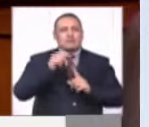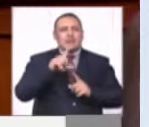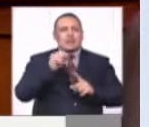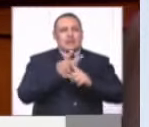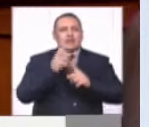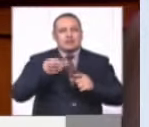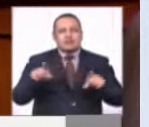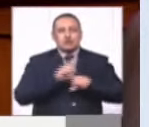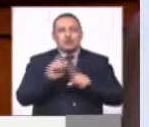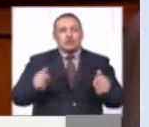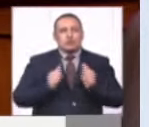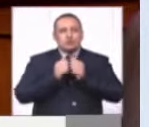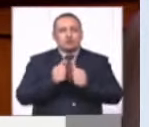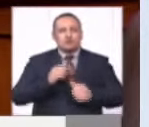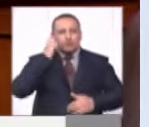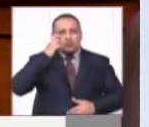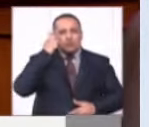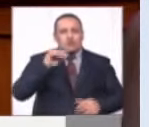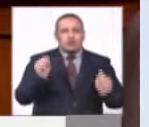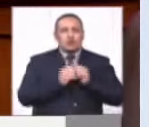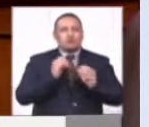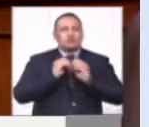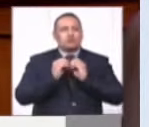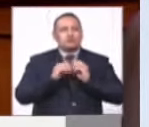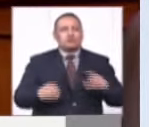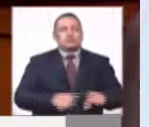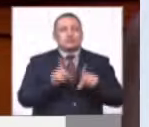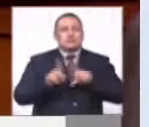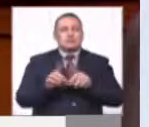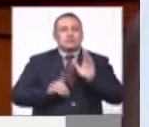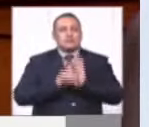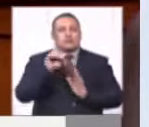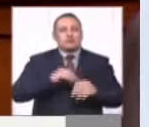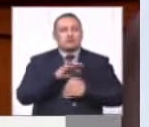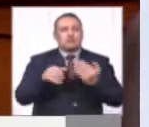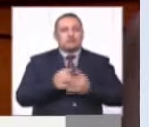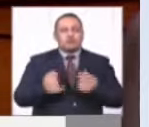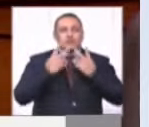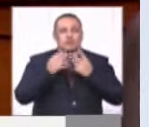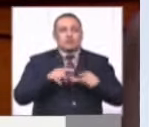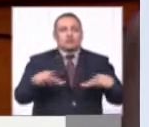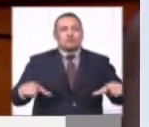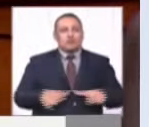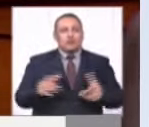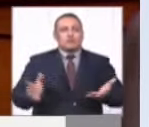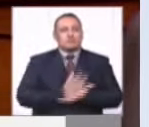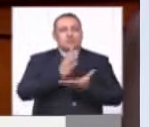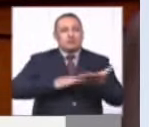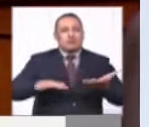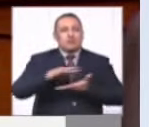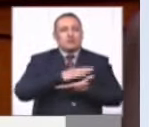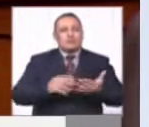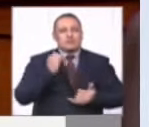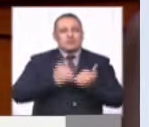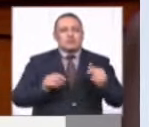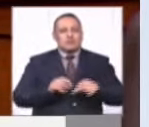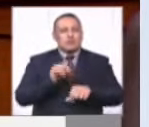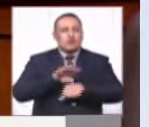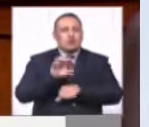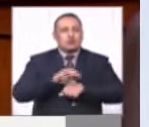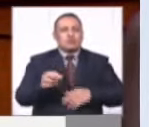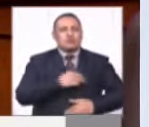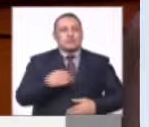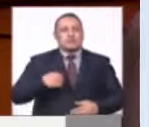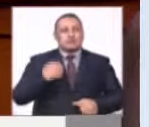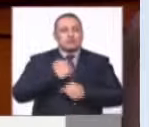si no va acompañada de políticas con alternativas de desarrollo, va a ser centro de conflicto. Finalmente, insto al señor ministro